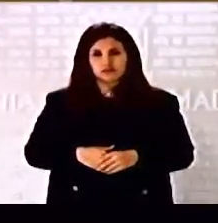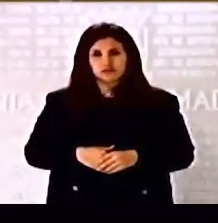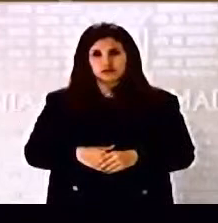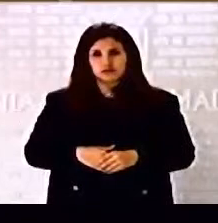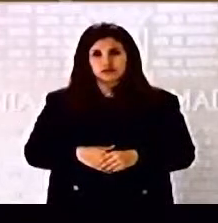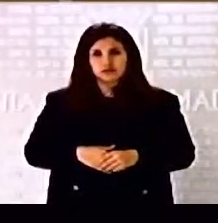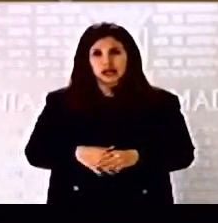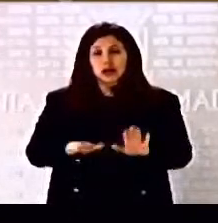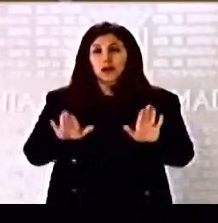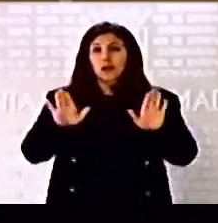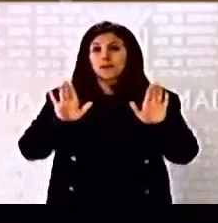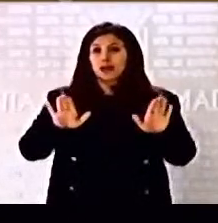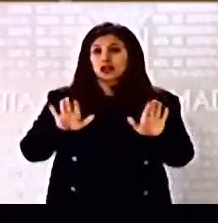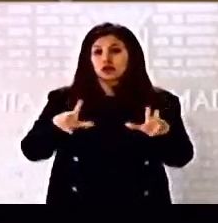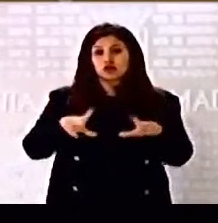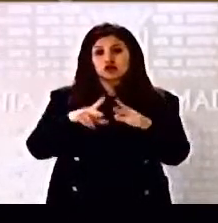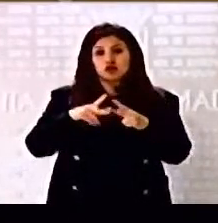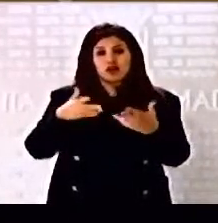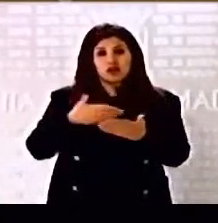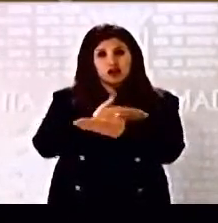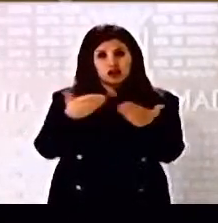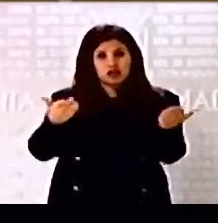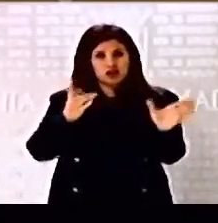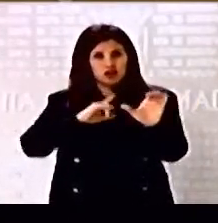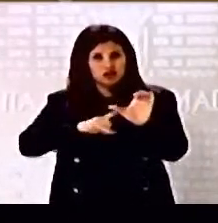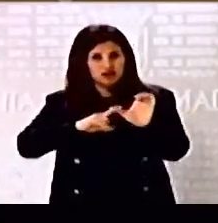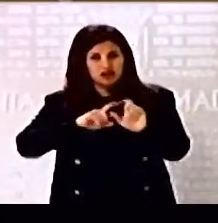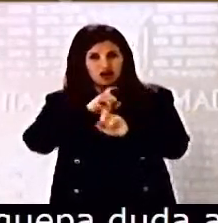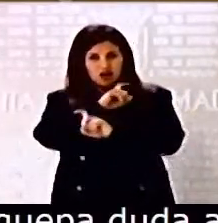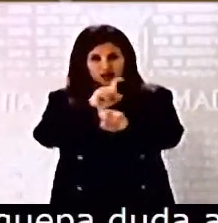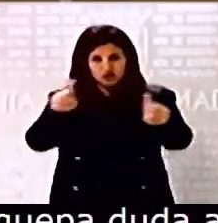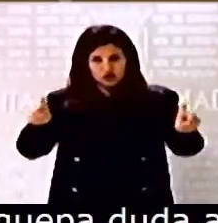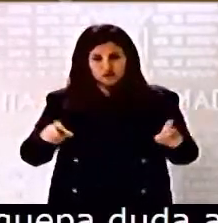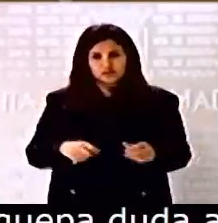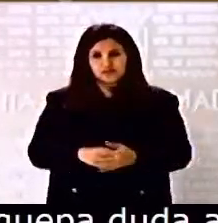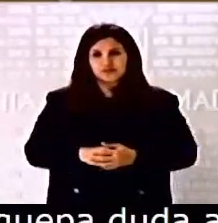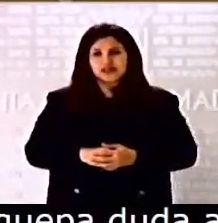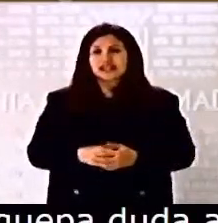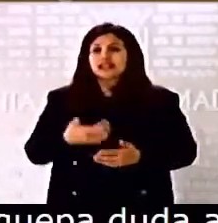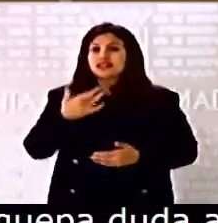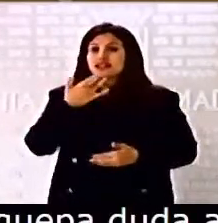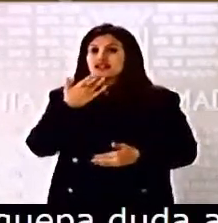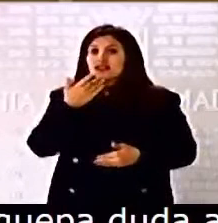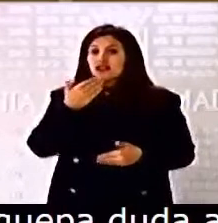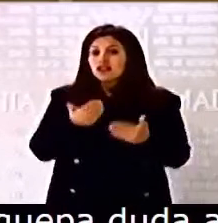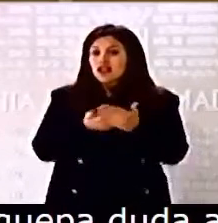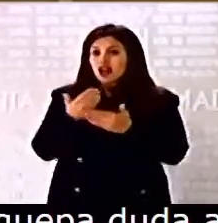pero que no le quepa duda a la sociedad extremeña que si tuviésemos que adoptar medidas